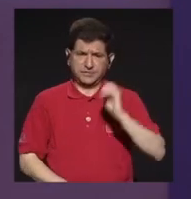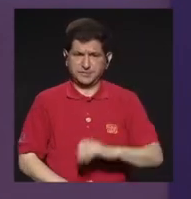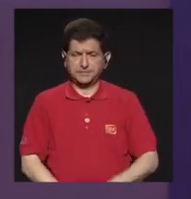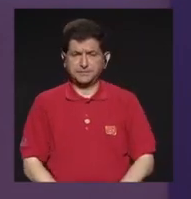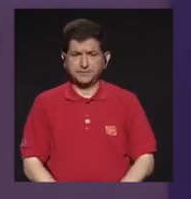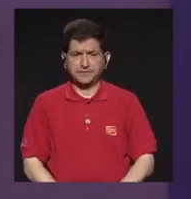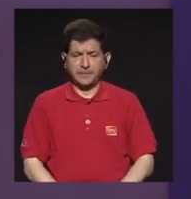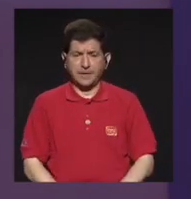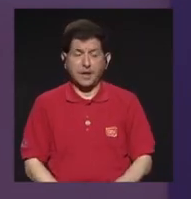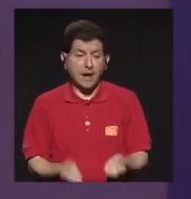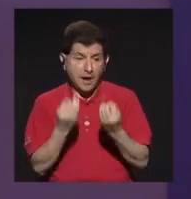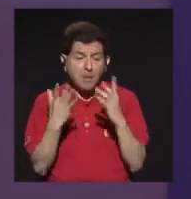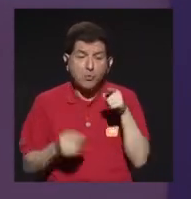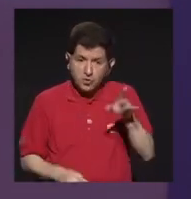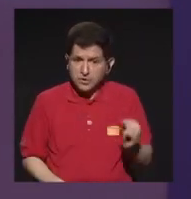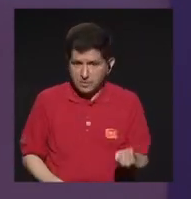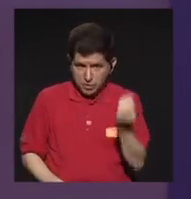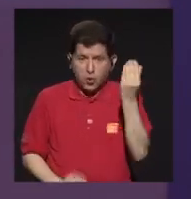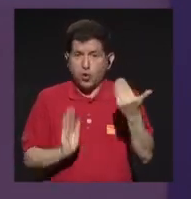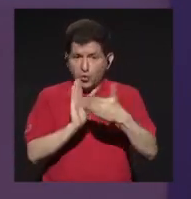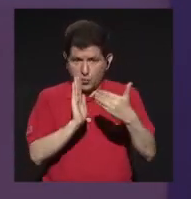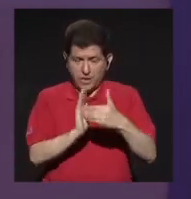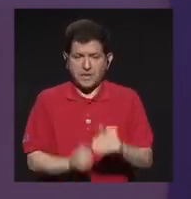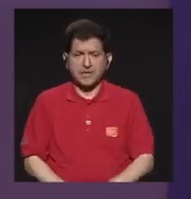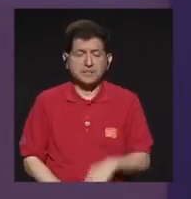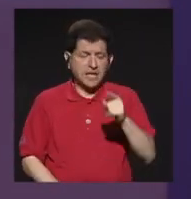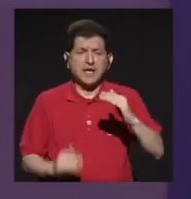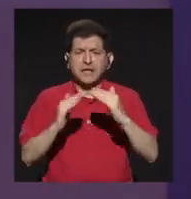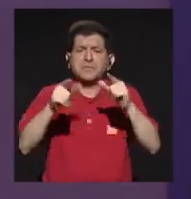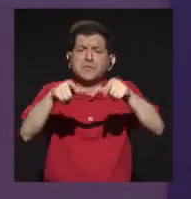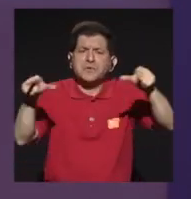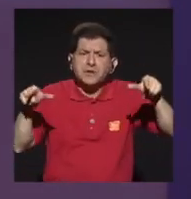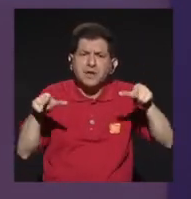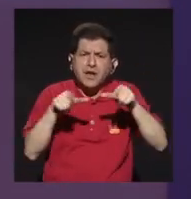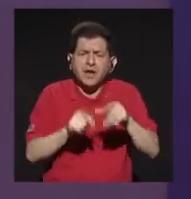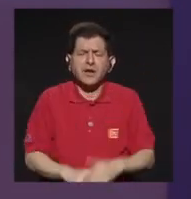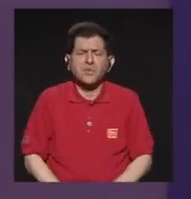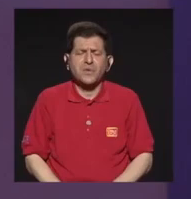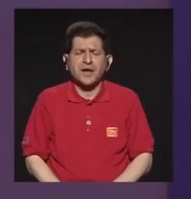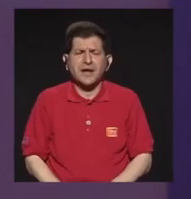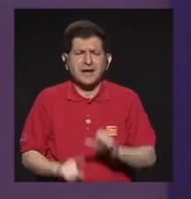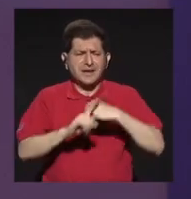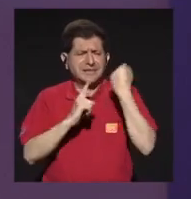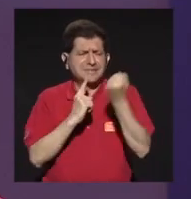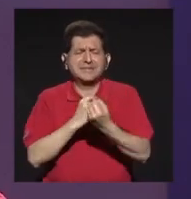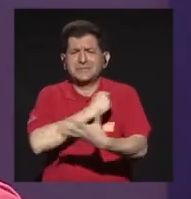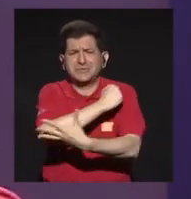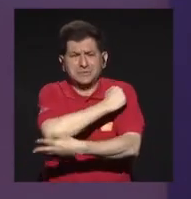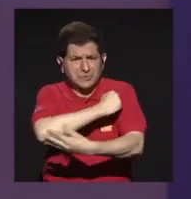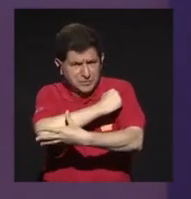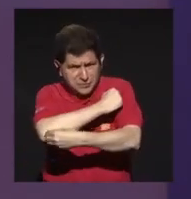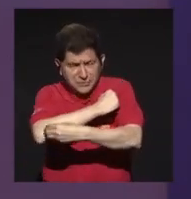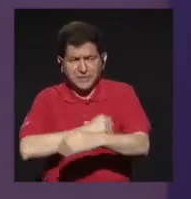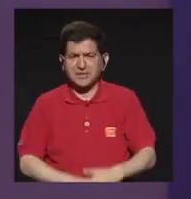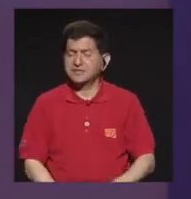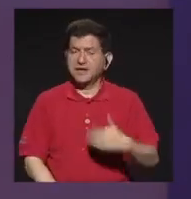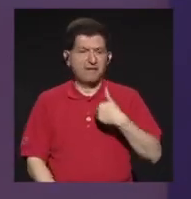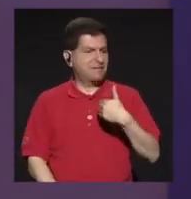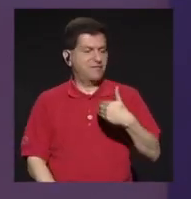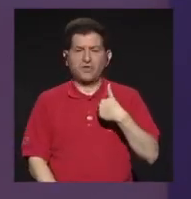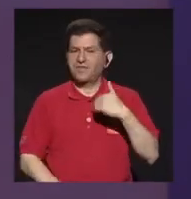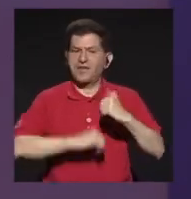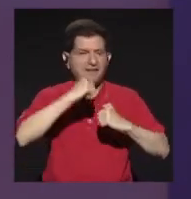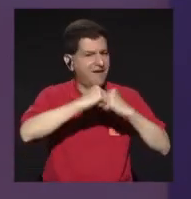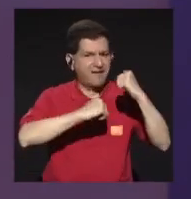a muchas jóvenes como ellas y luego que vivían en colonias que eran marginalmente no tenían esa